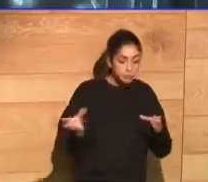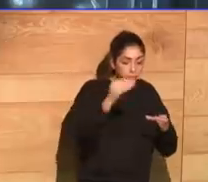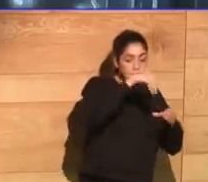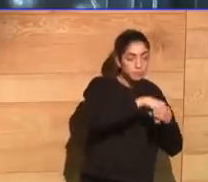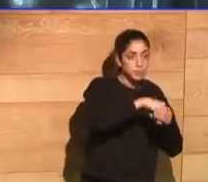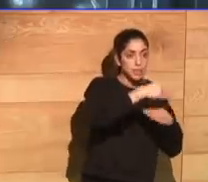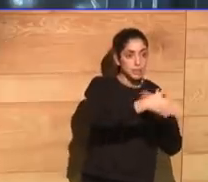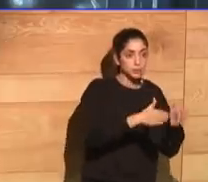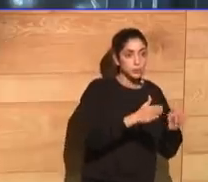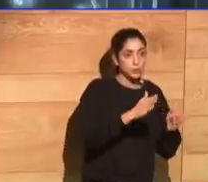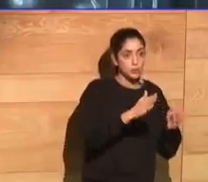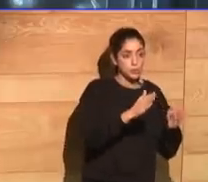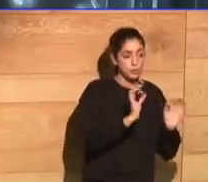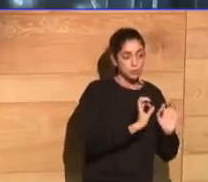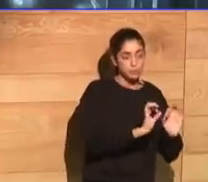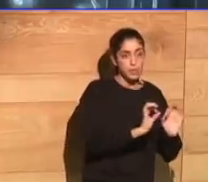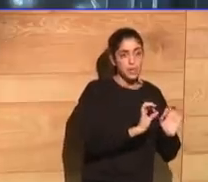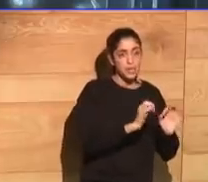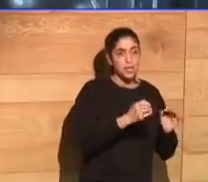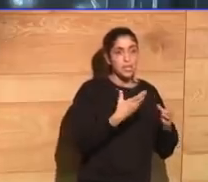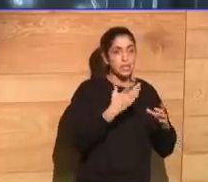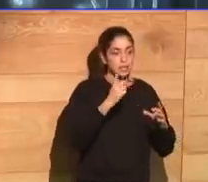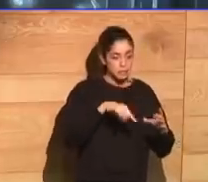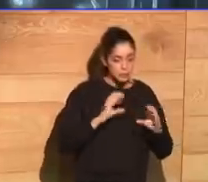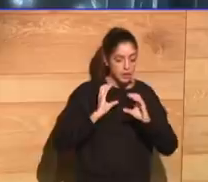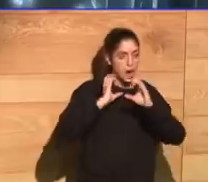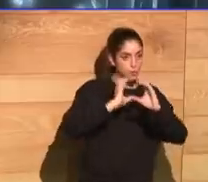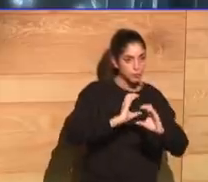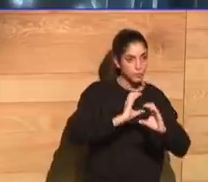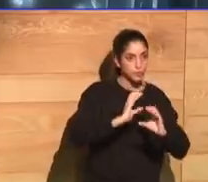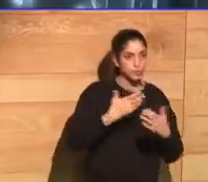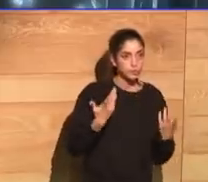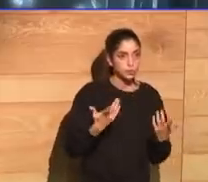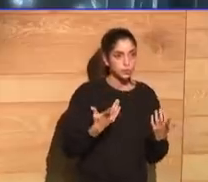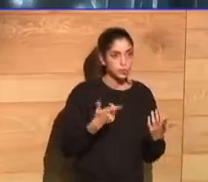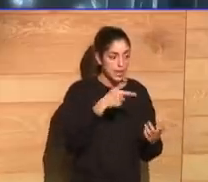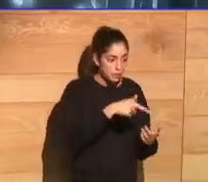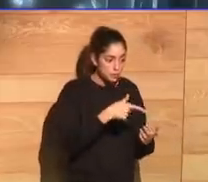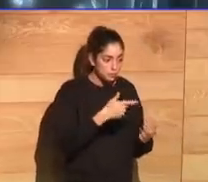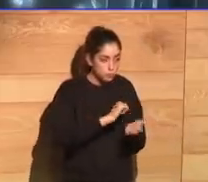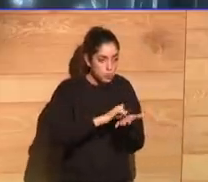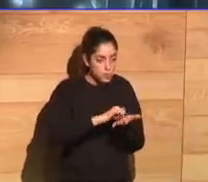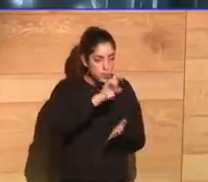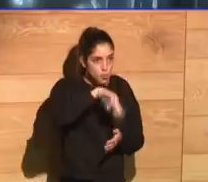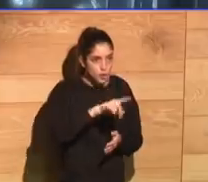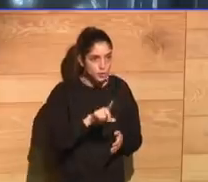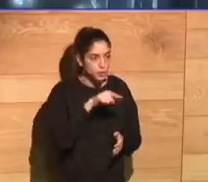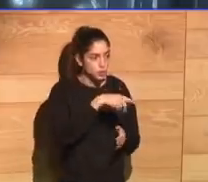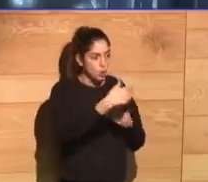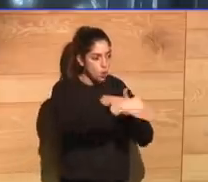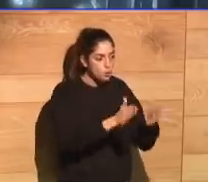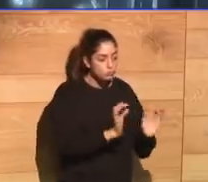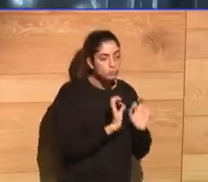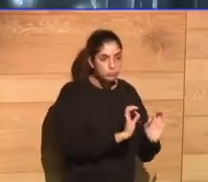es de verdad, y que tú estés, y el autobús, todo lo que estamos viendo, todo lo que rompen, no es Nueva York. Nosotros, esto es todo un estudio. Eso es de una